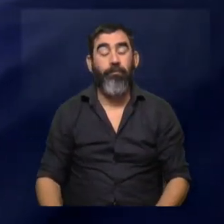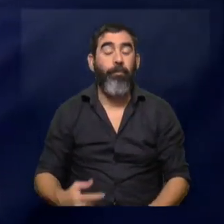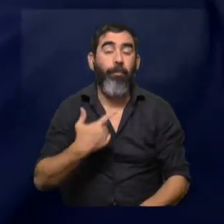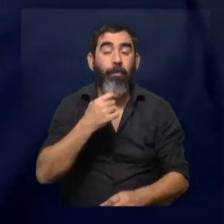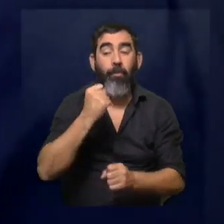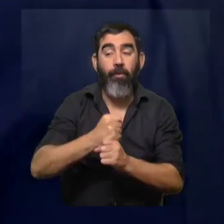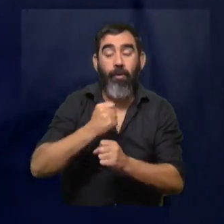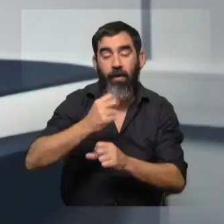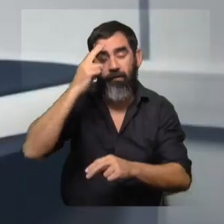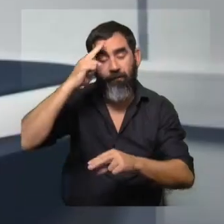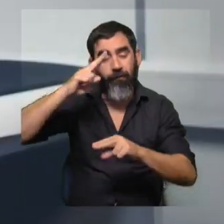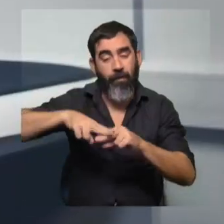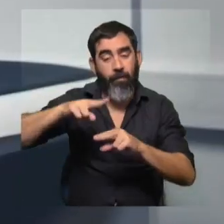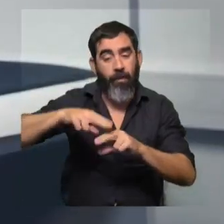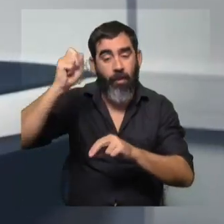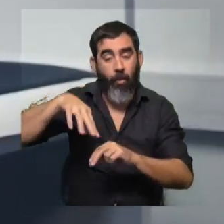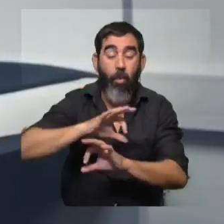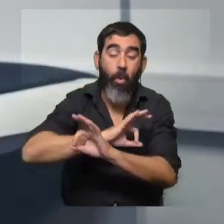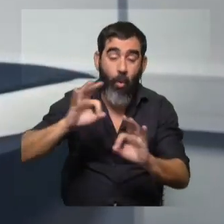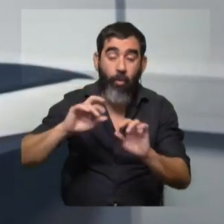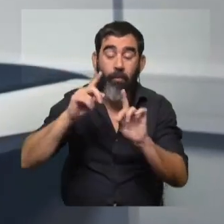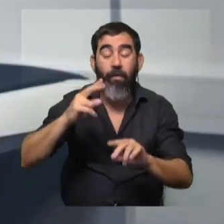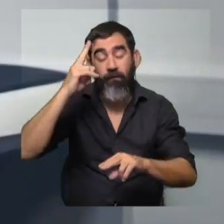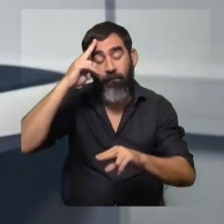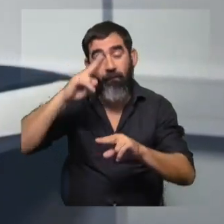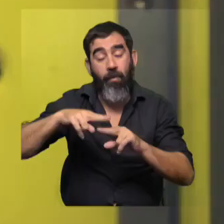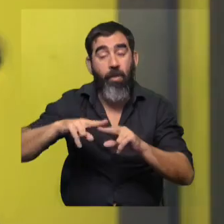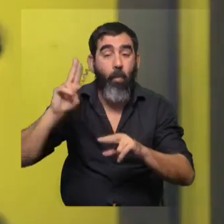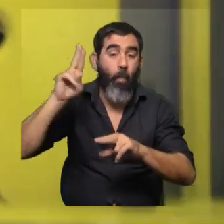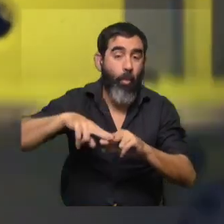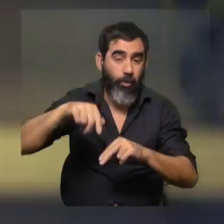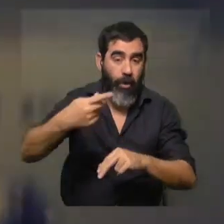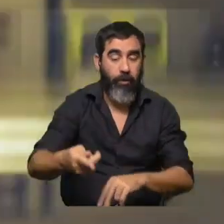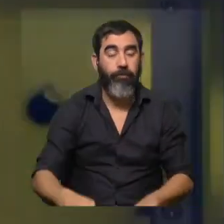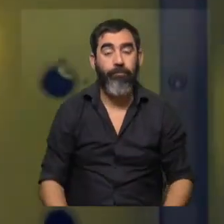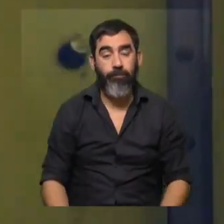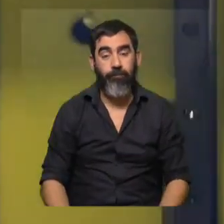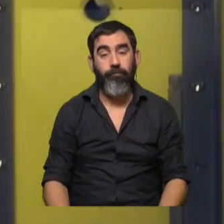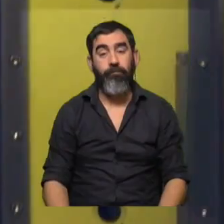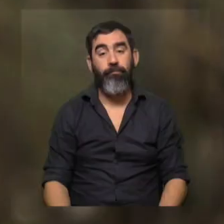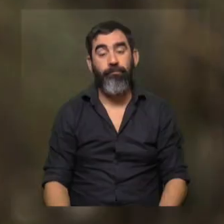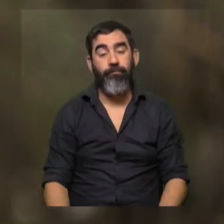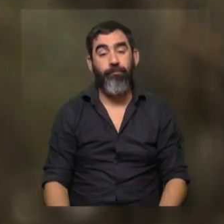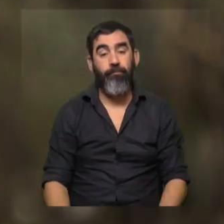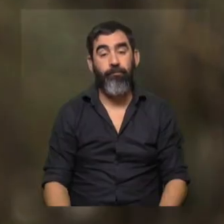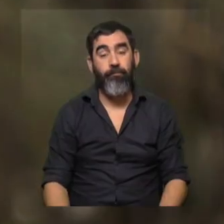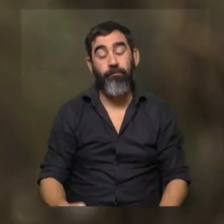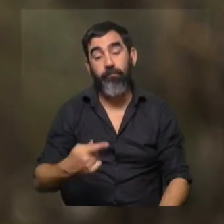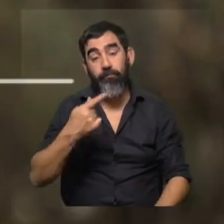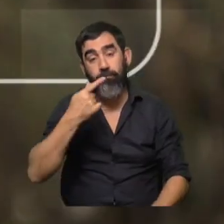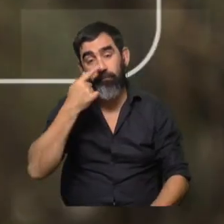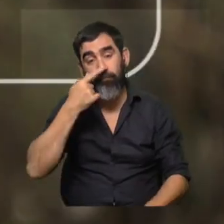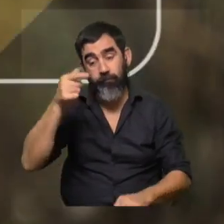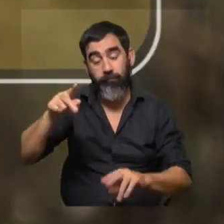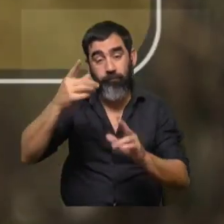enfermedades más comunes y las potencialmente mortales. Es interesante, esta es una